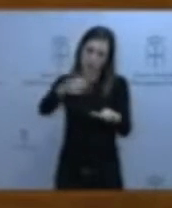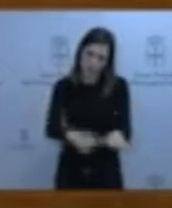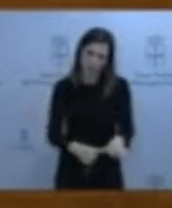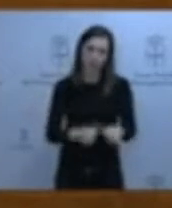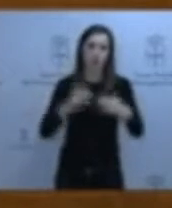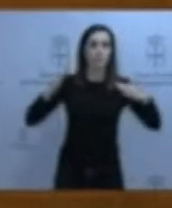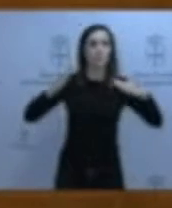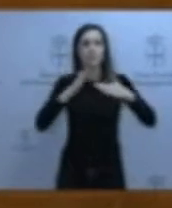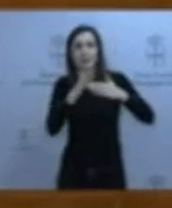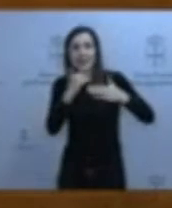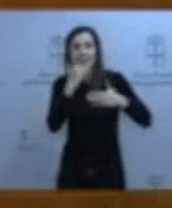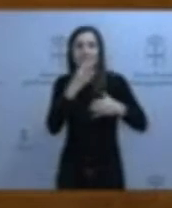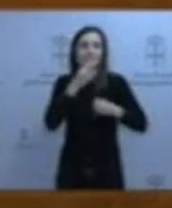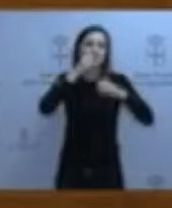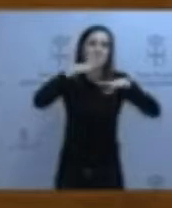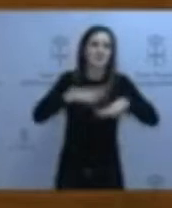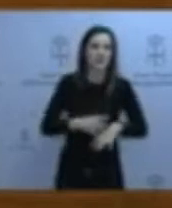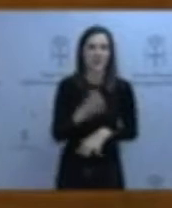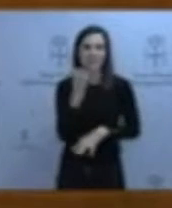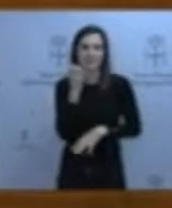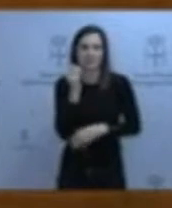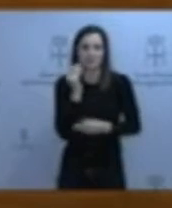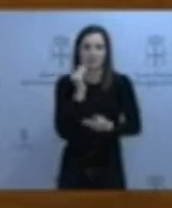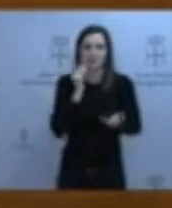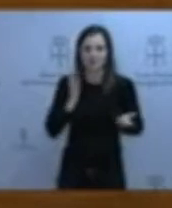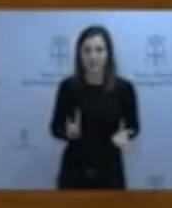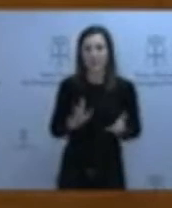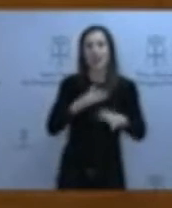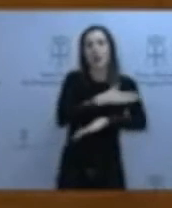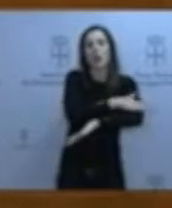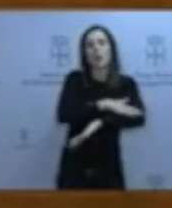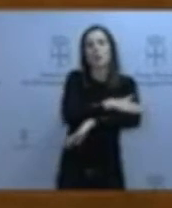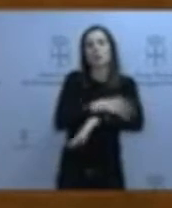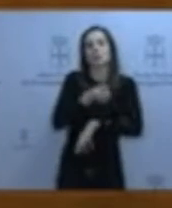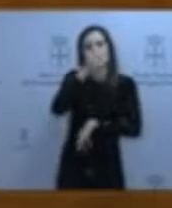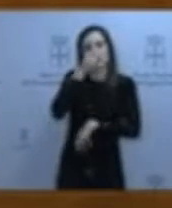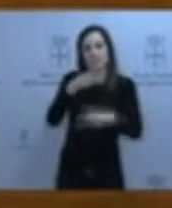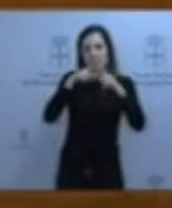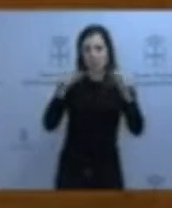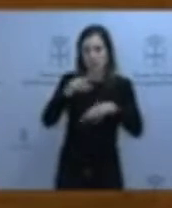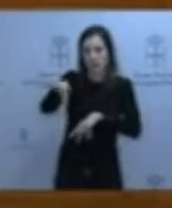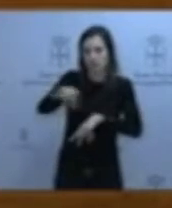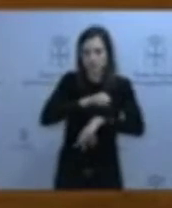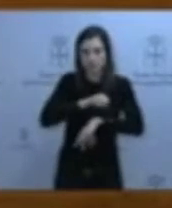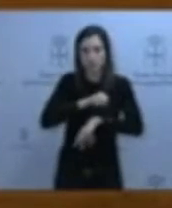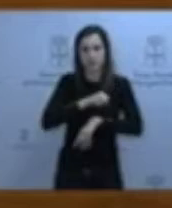anecdóticas, gobernó la Federación Socialista Asturiana en esta comunidad